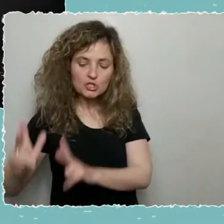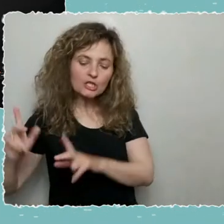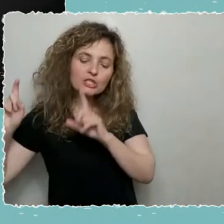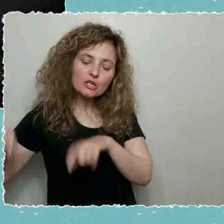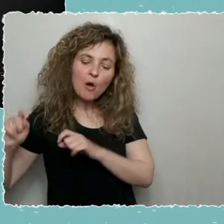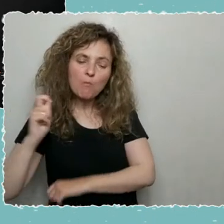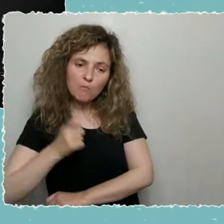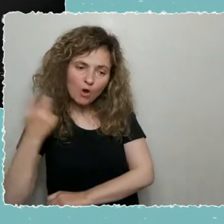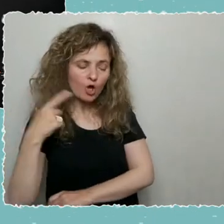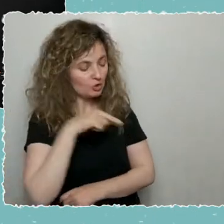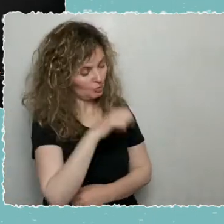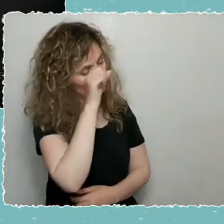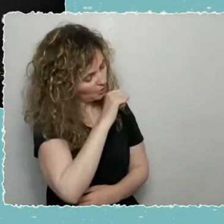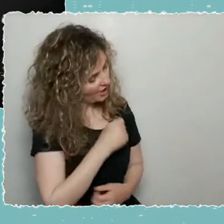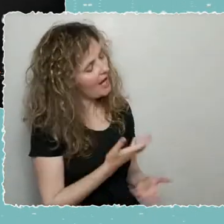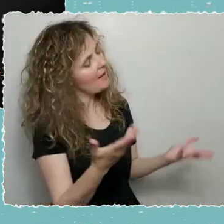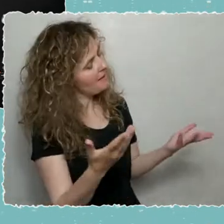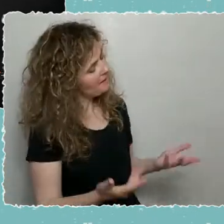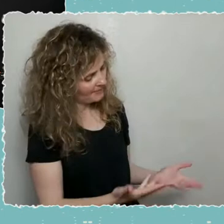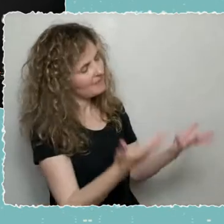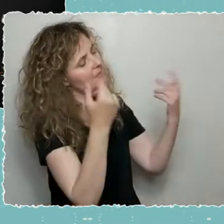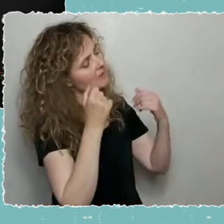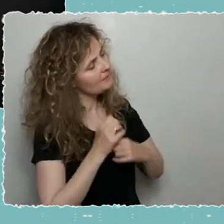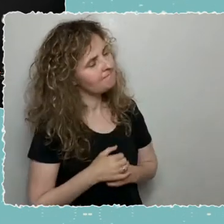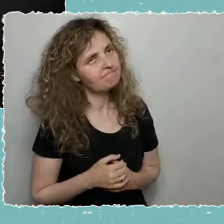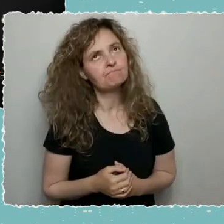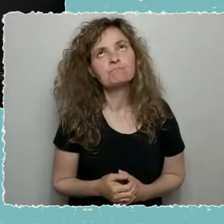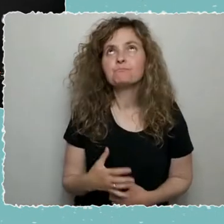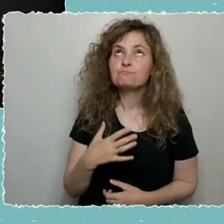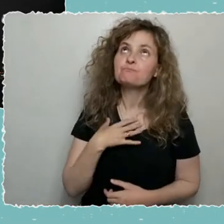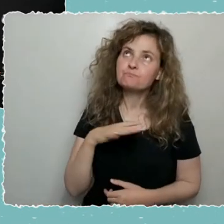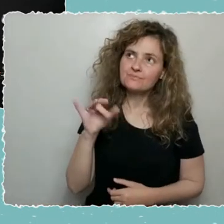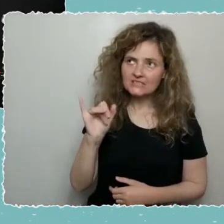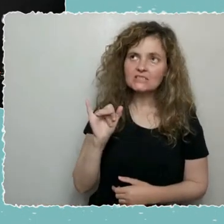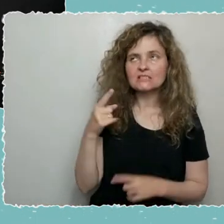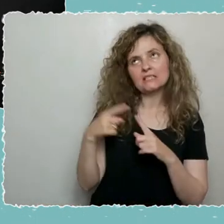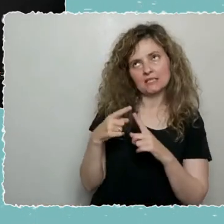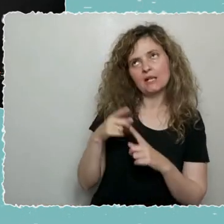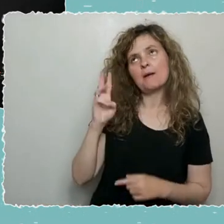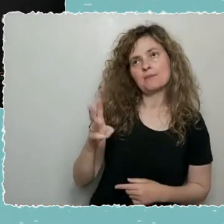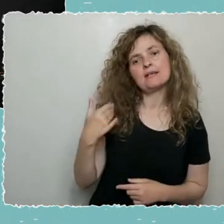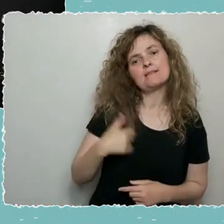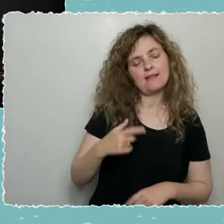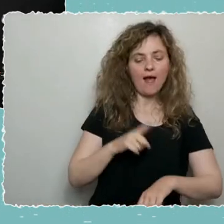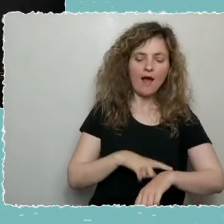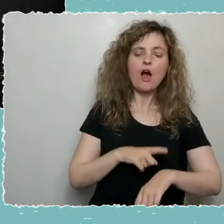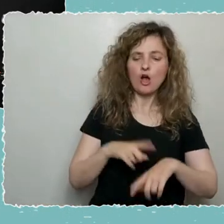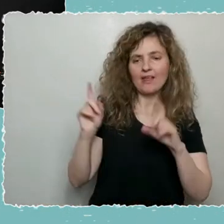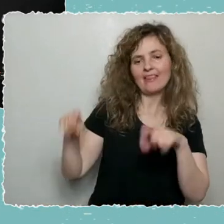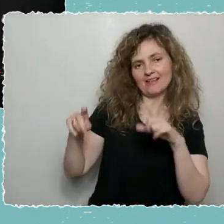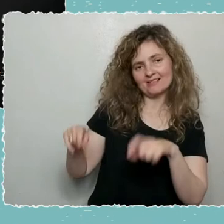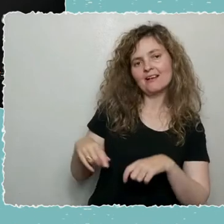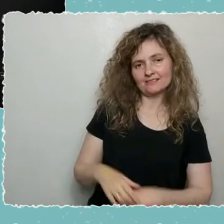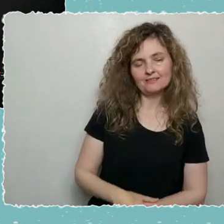a descansar un pouco e ti cantas. Veña, veña, imos. Pois si tes razón, tía Pilar, que xa son horas